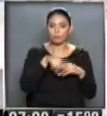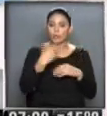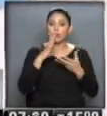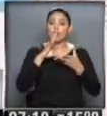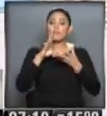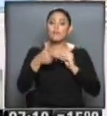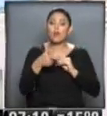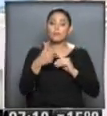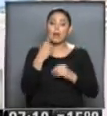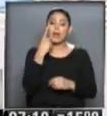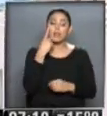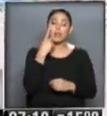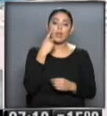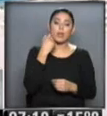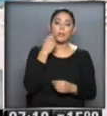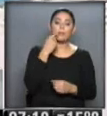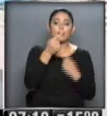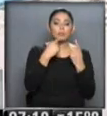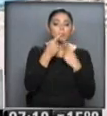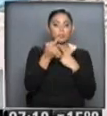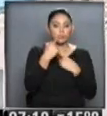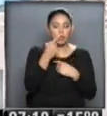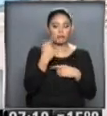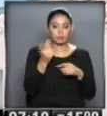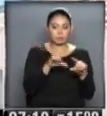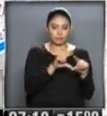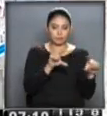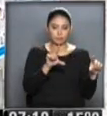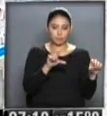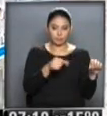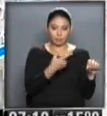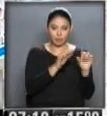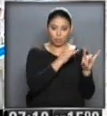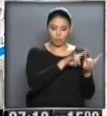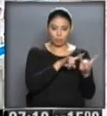además de internet, a través de padrón.gov.ar, es la línea de